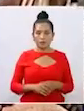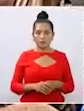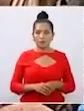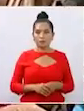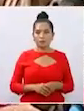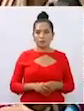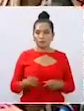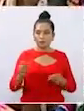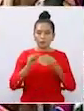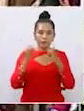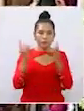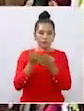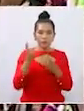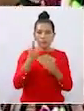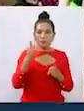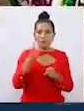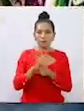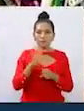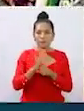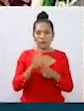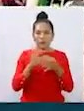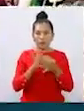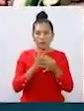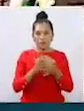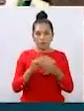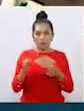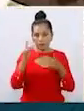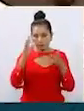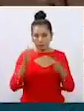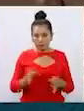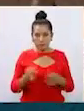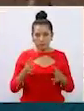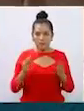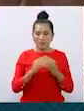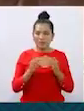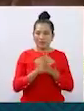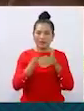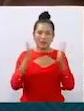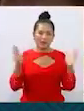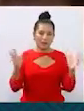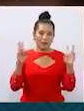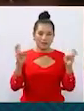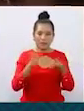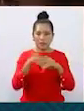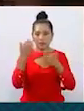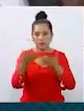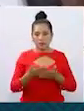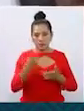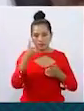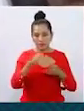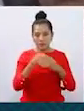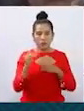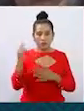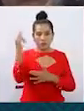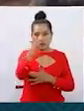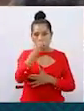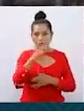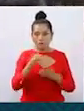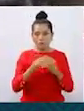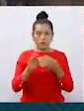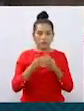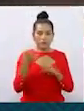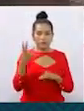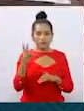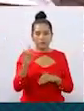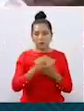El Pacto de Unidad en un ampliado en La Paz determinó convocar a un gran cabildo del pueblo en la ciudad del Alto este 17 de octubre,